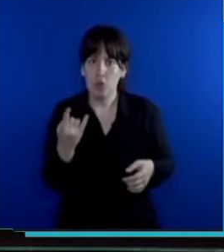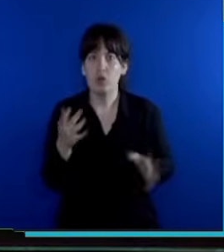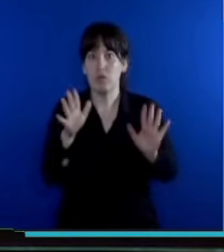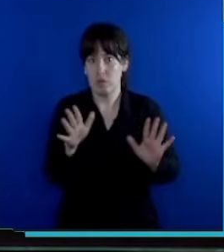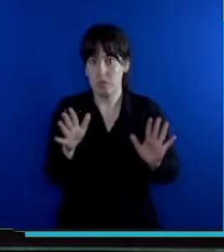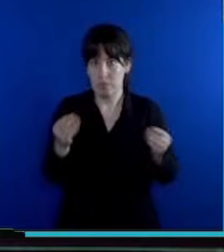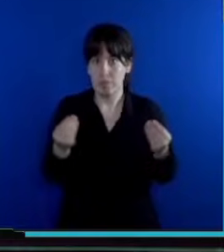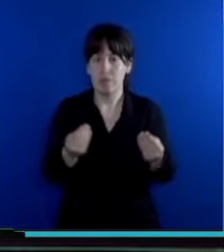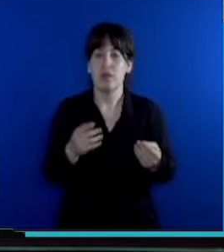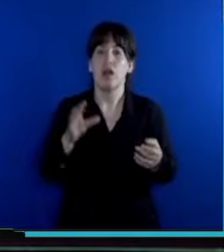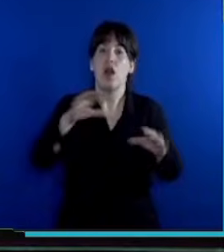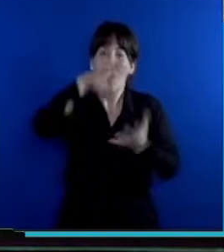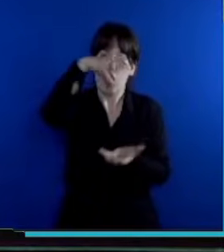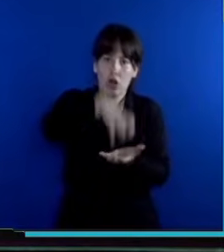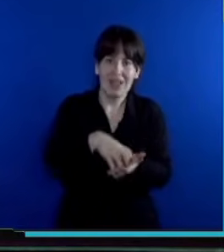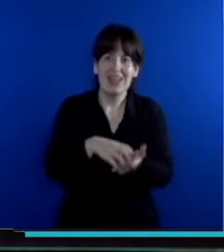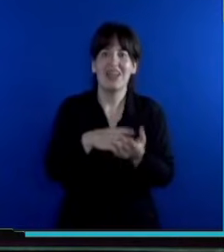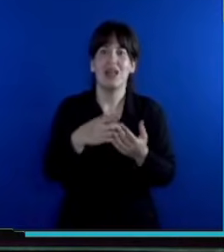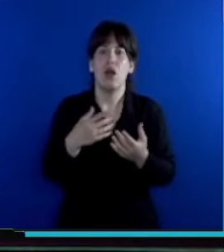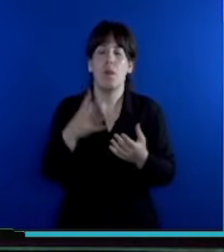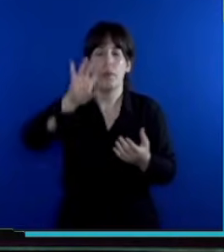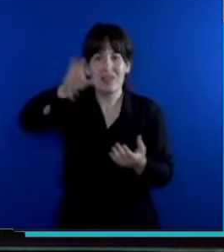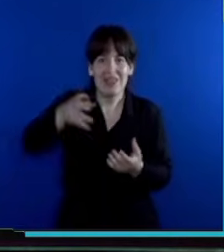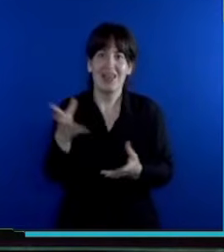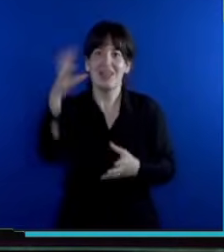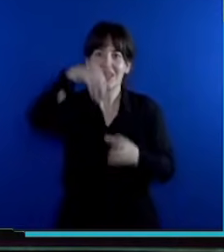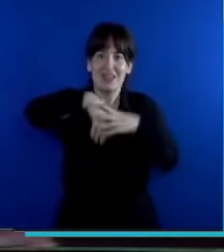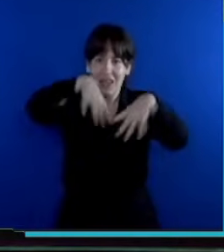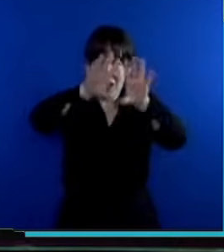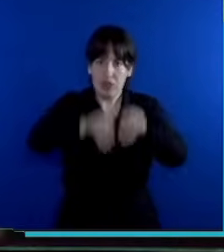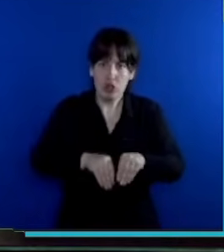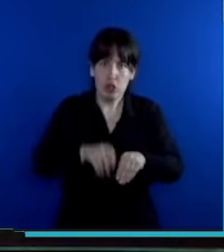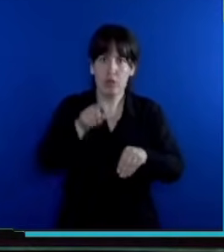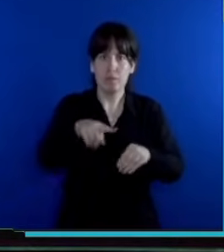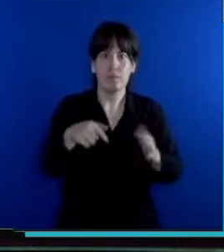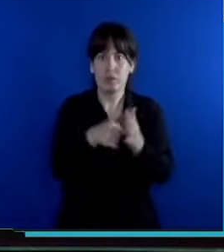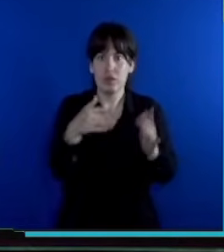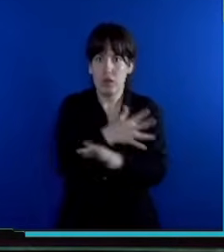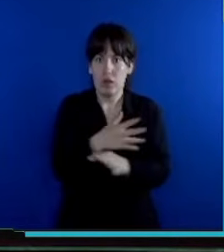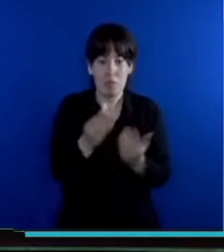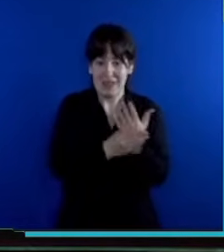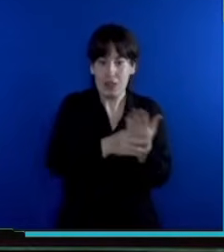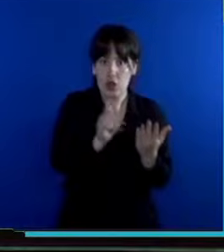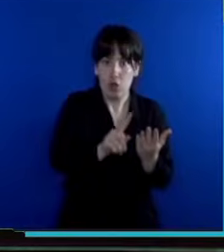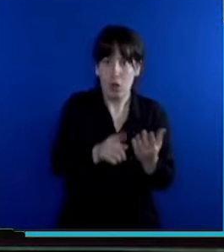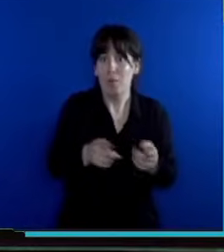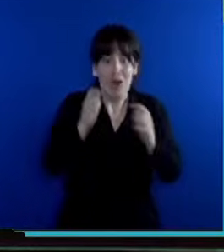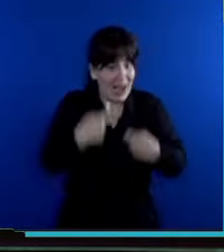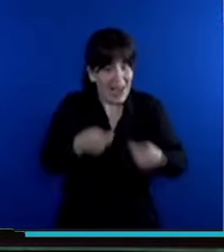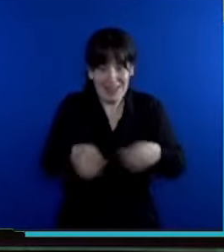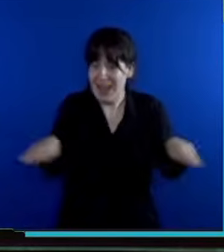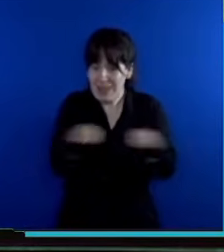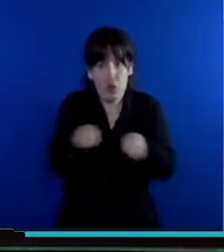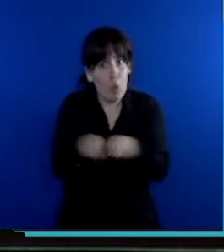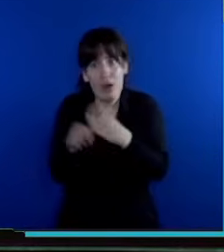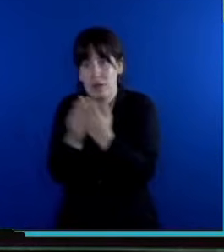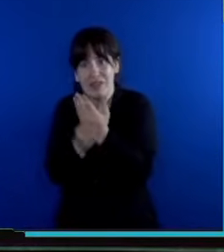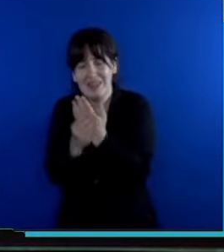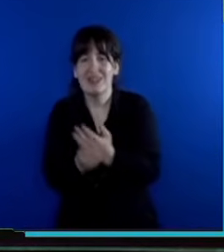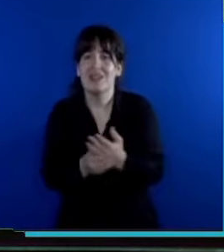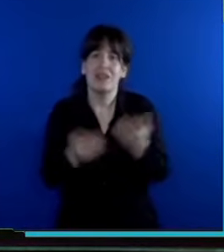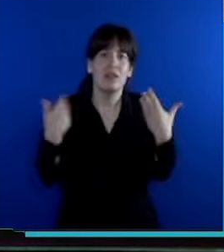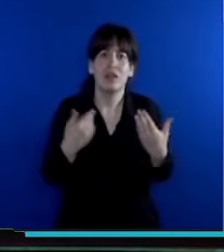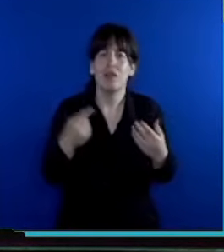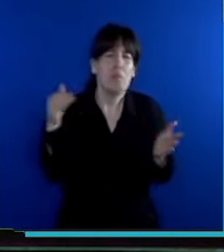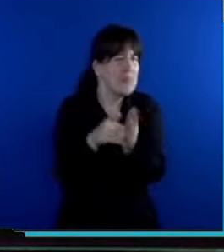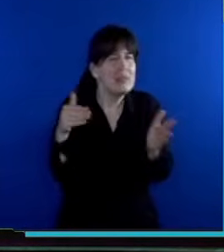entero, Organismo Provincial de Integración Social y Urbano. No es un ministerio, pero gasta como un ministerio. 102.000 millones de pesos va a